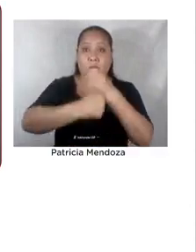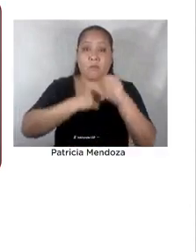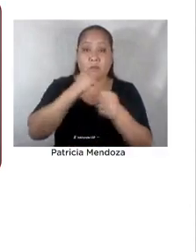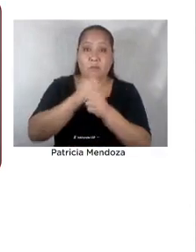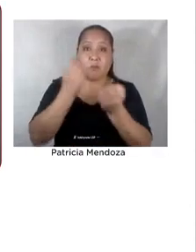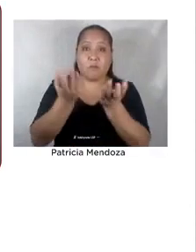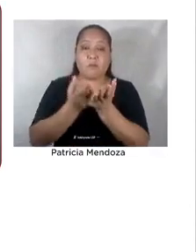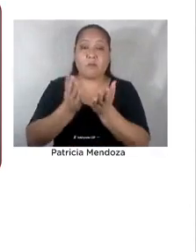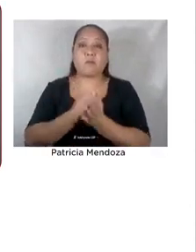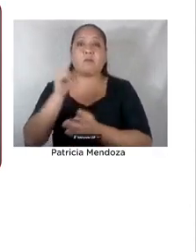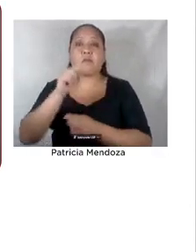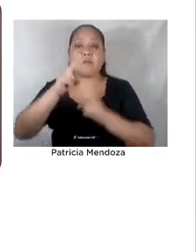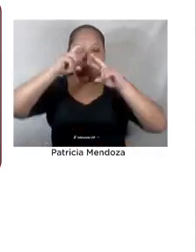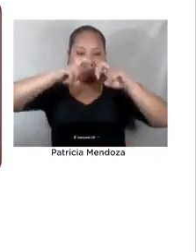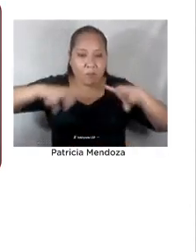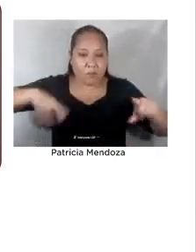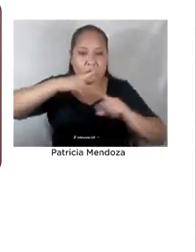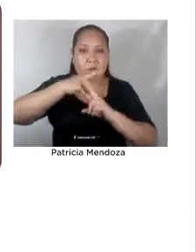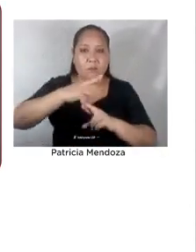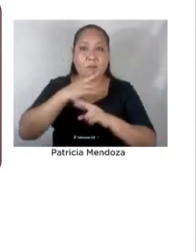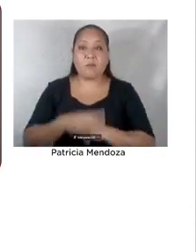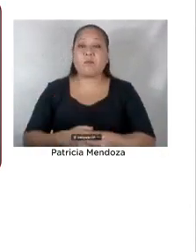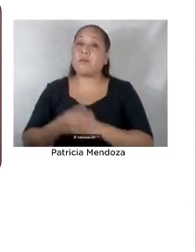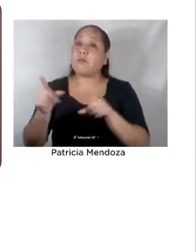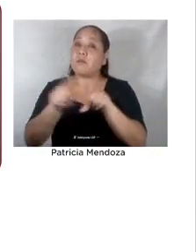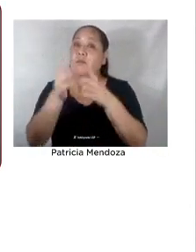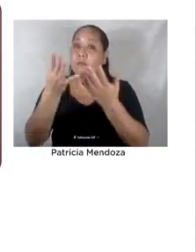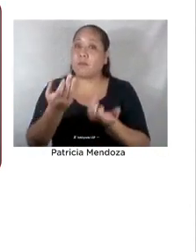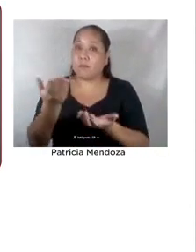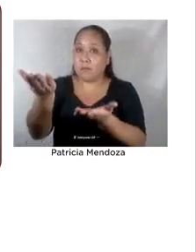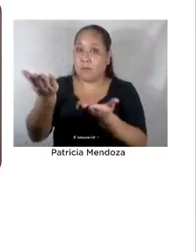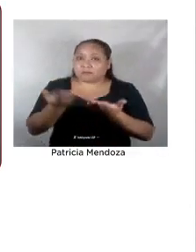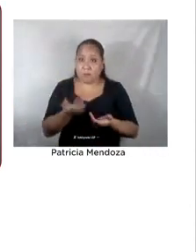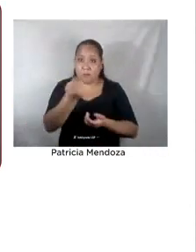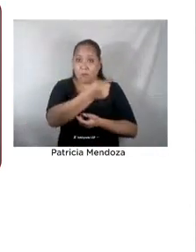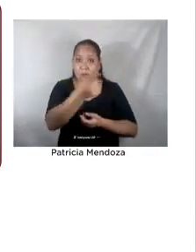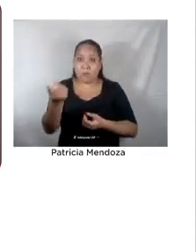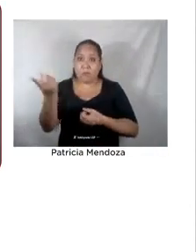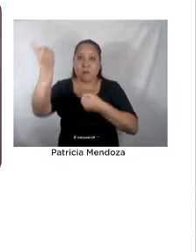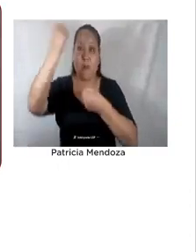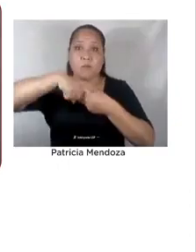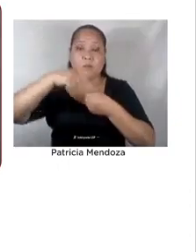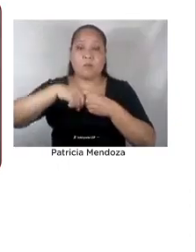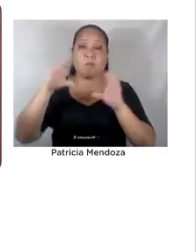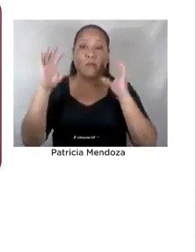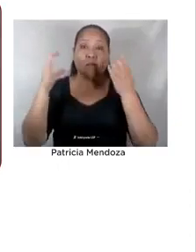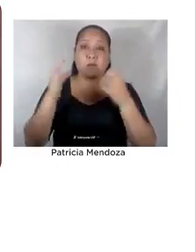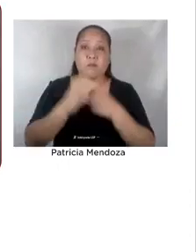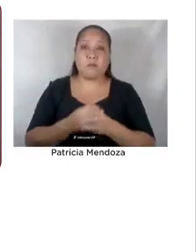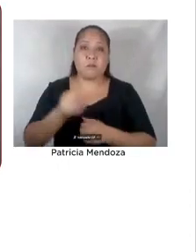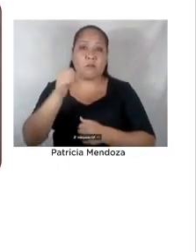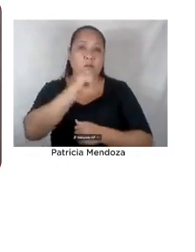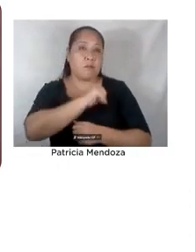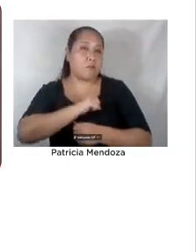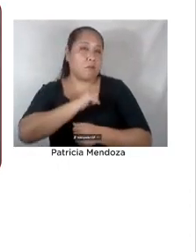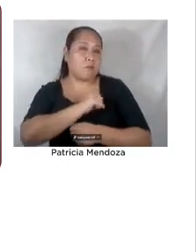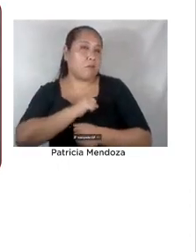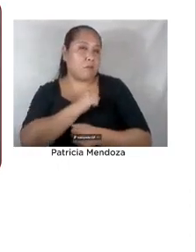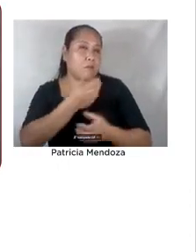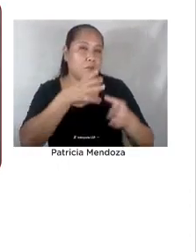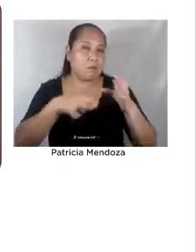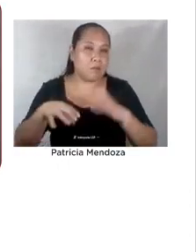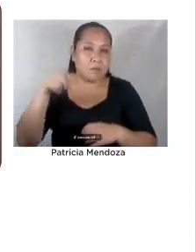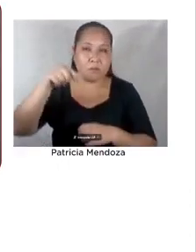resultados. También queremos invitarlos a que participen en el curso Actuando frente a la segunda ola